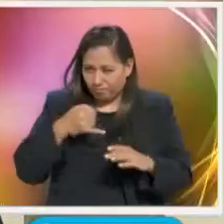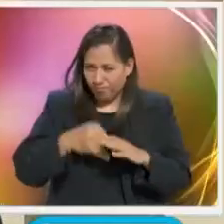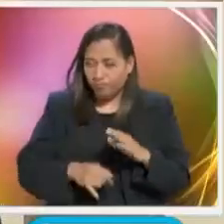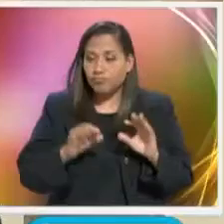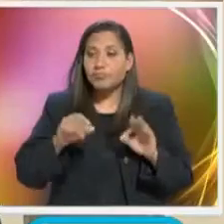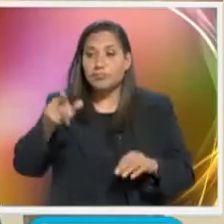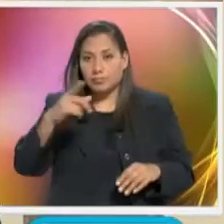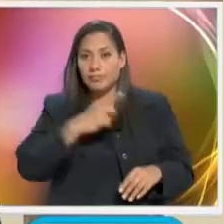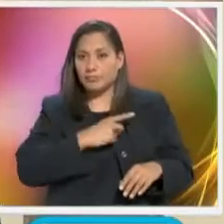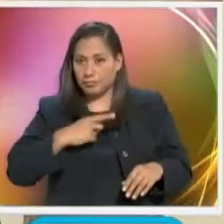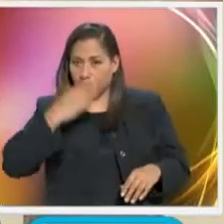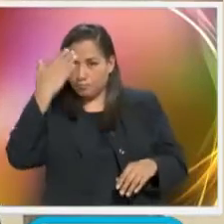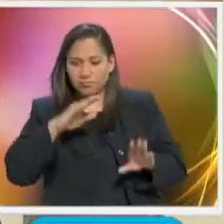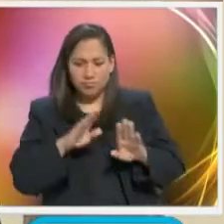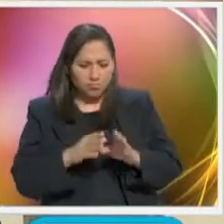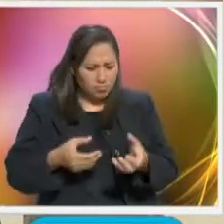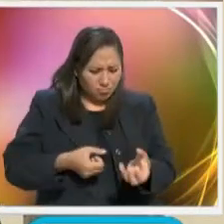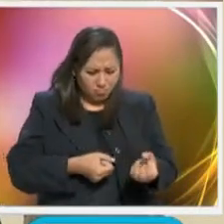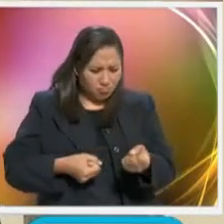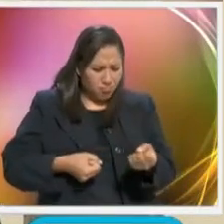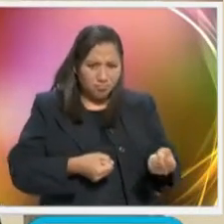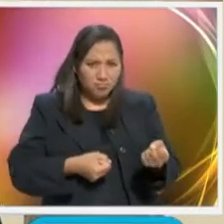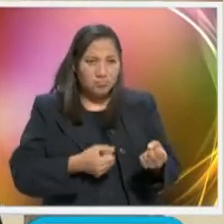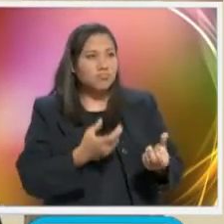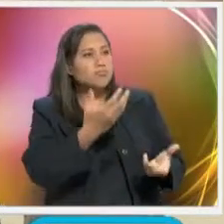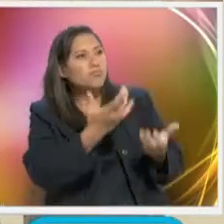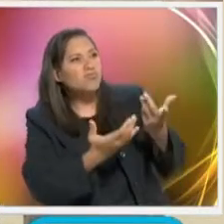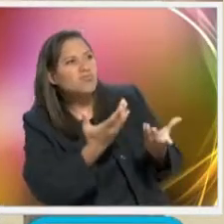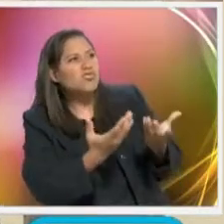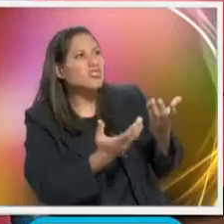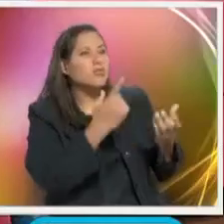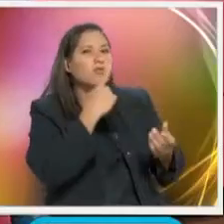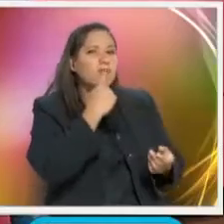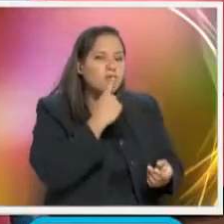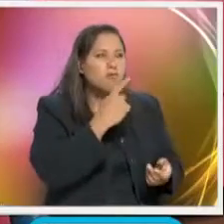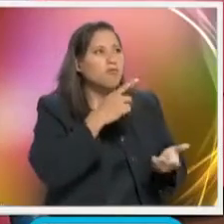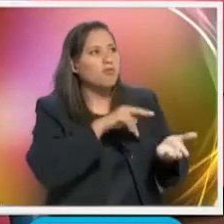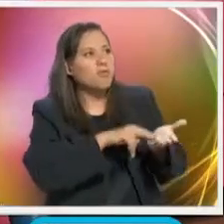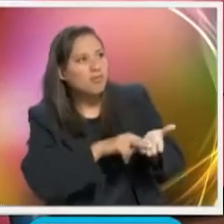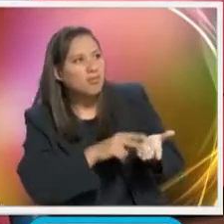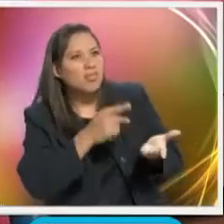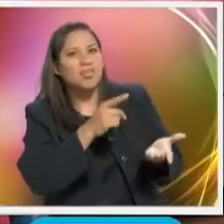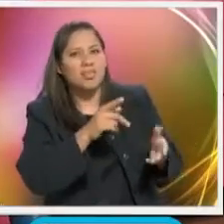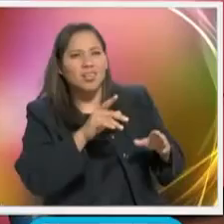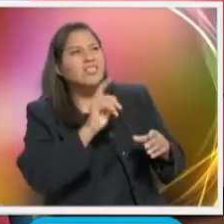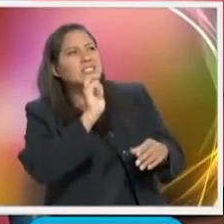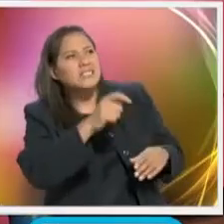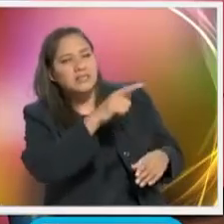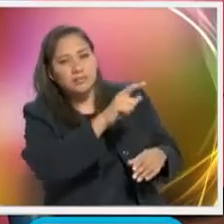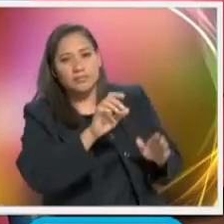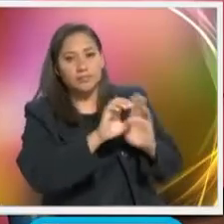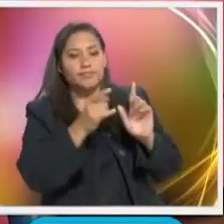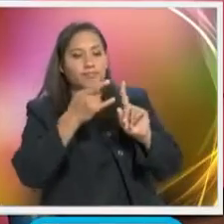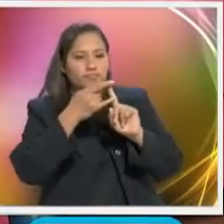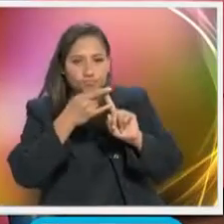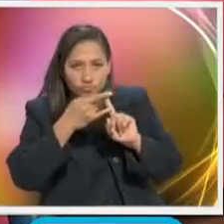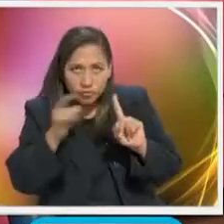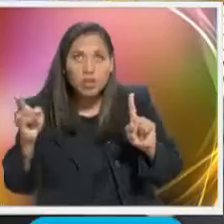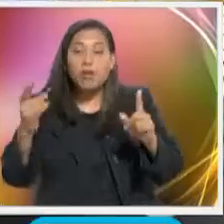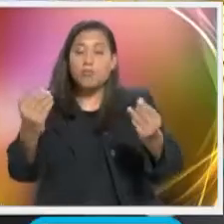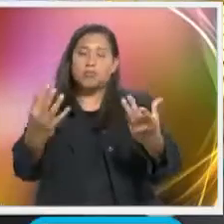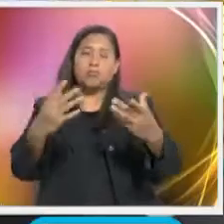de cómo funciona, cómo se comporta el fuego, qué hacer, por ejemplo, si abres una puerta